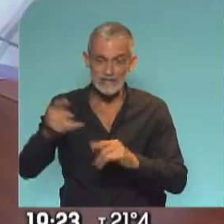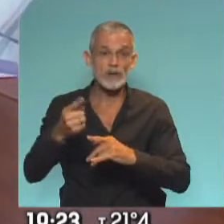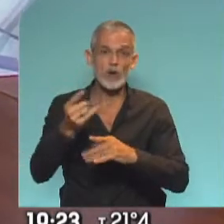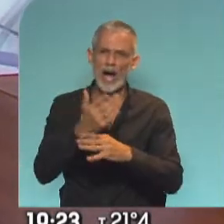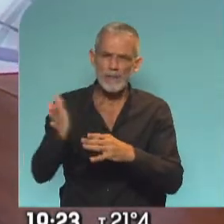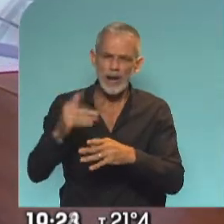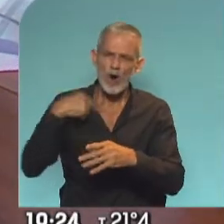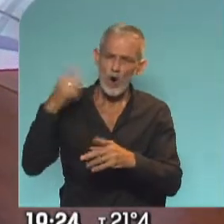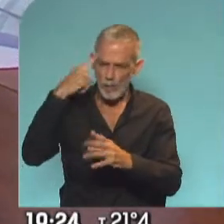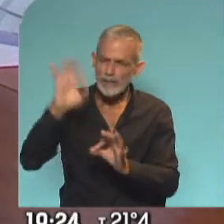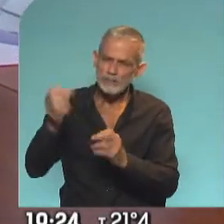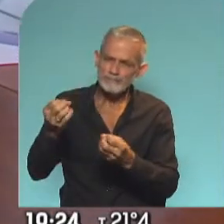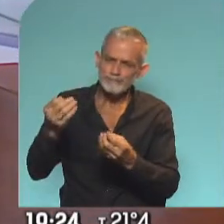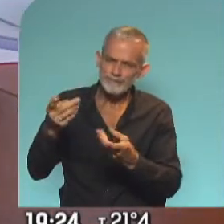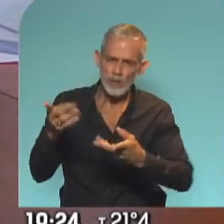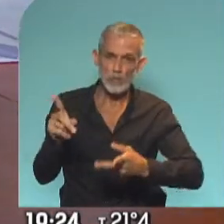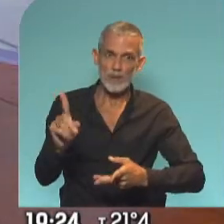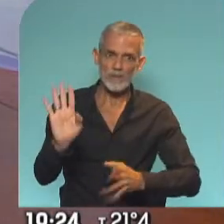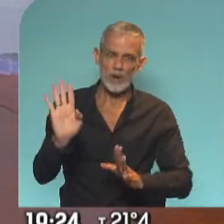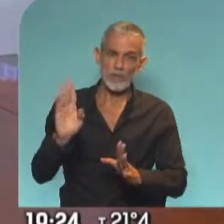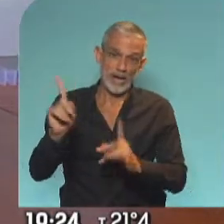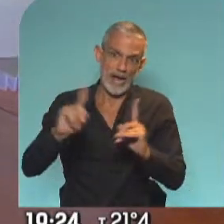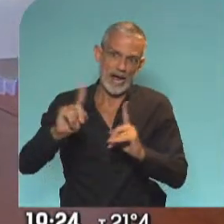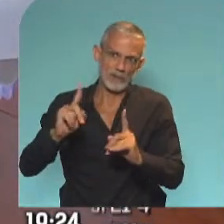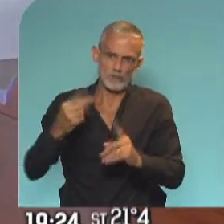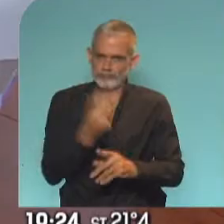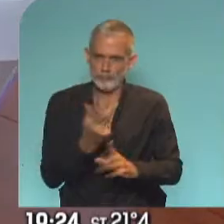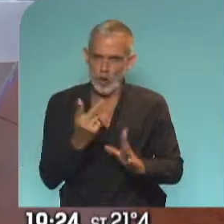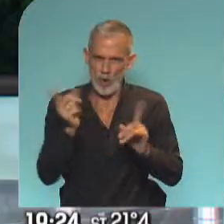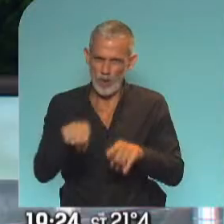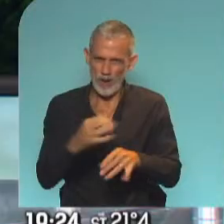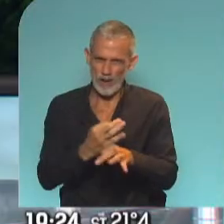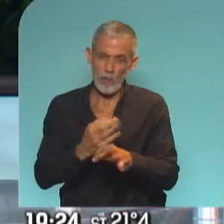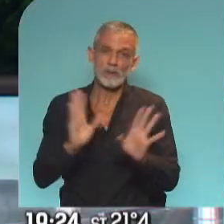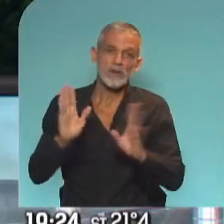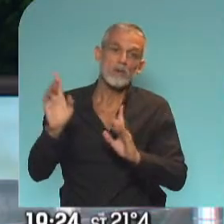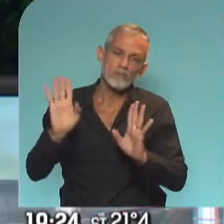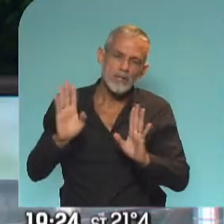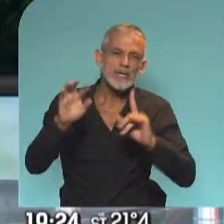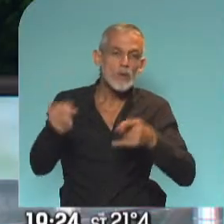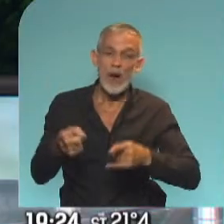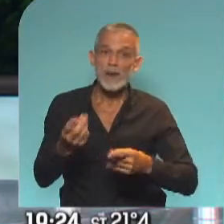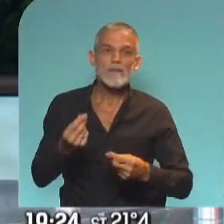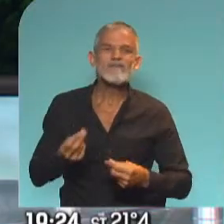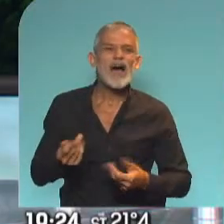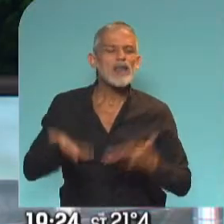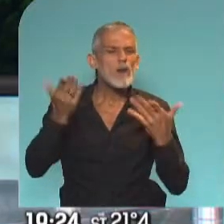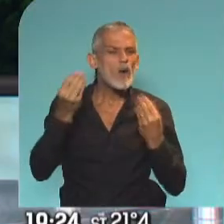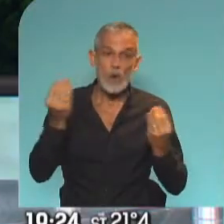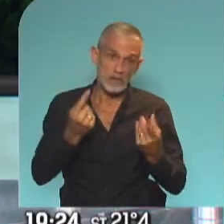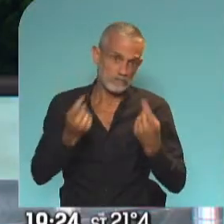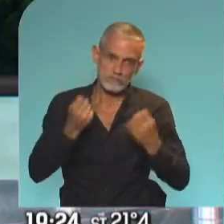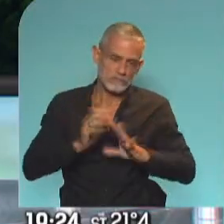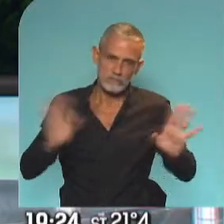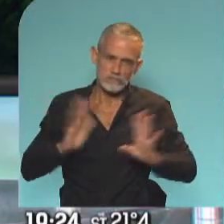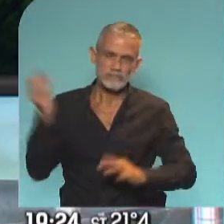allá de la opinión de los gremios, hasta ahora algunos de ellos se niegan enfáticamente, lo que va a prevalecer es la necesidad de